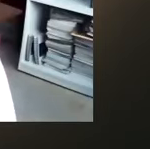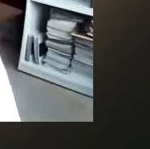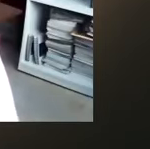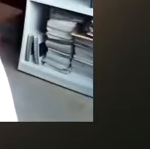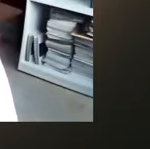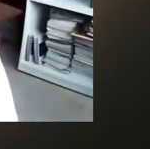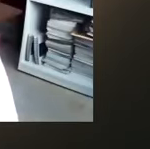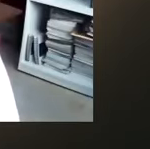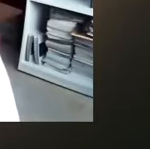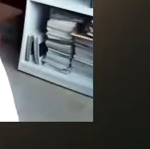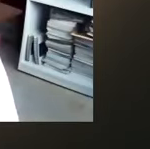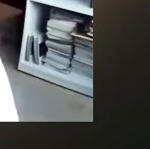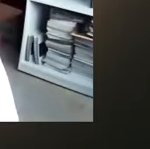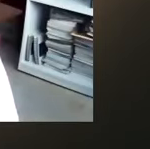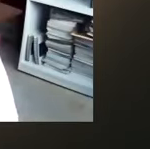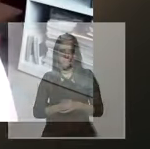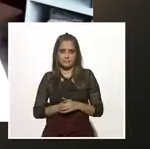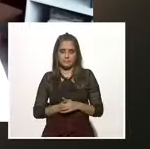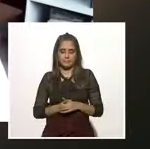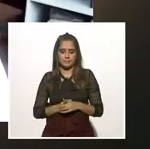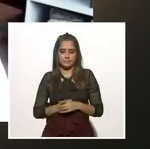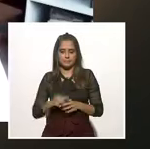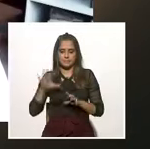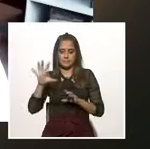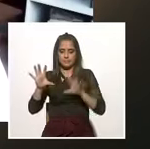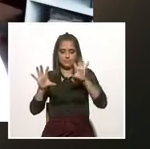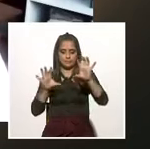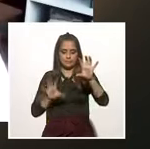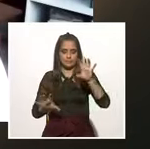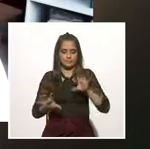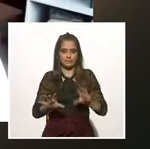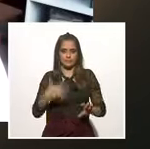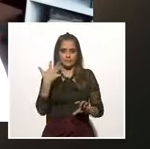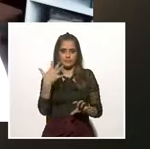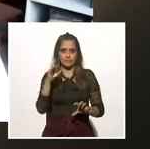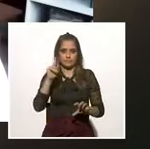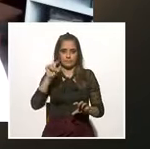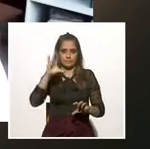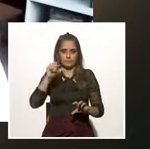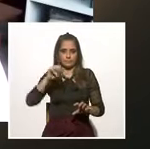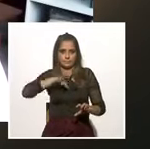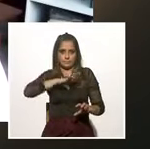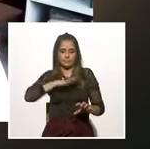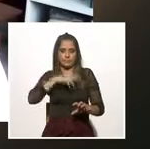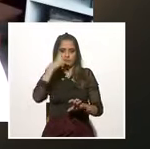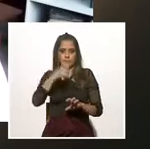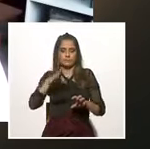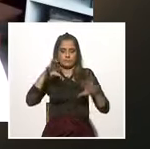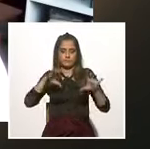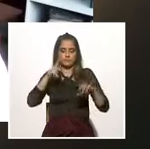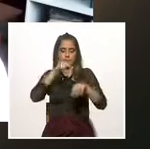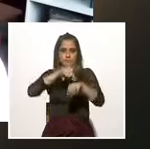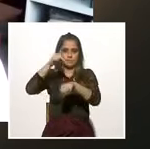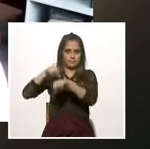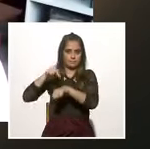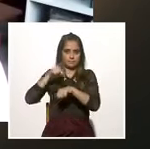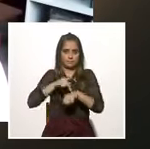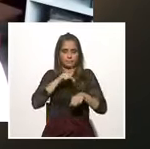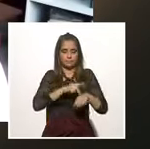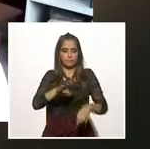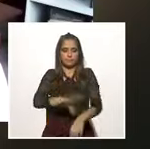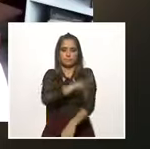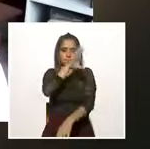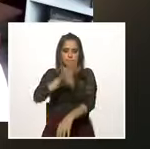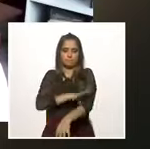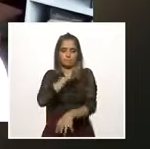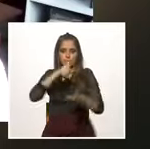que se están moviendo en forma relativa uno contra otro y que cuando se supera la resistencia elástica de las rocas, libera energía en forma